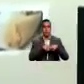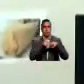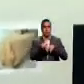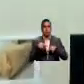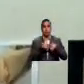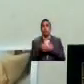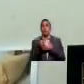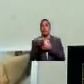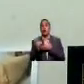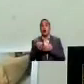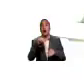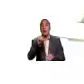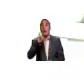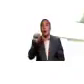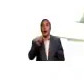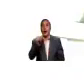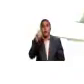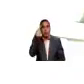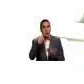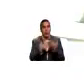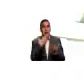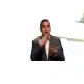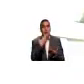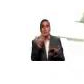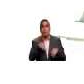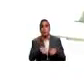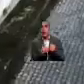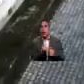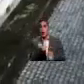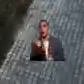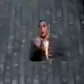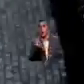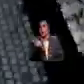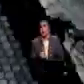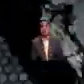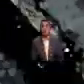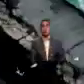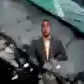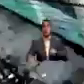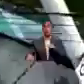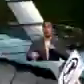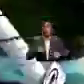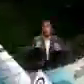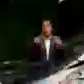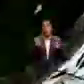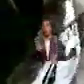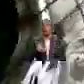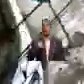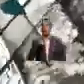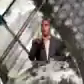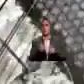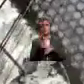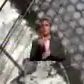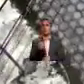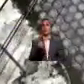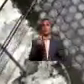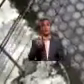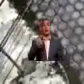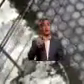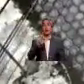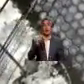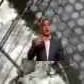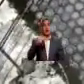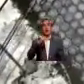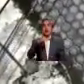rurales del Cantón Mejía verificando si se reportan otras afectaciones. Este movimiento telúrico también se sintió en poblaciones como el Valle de los